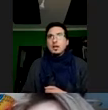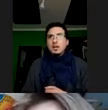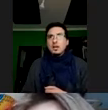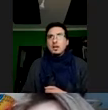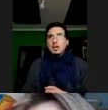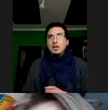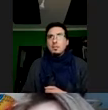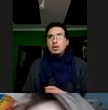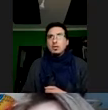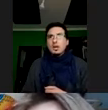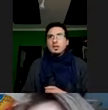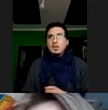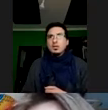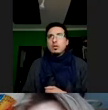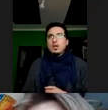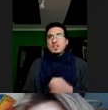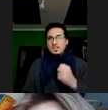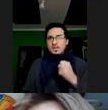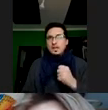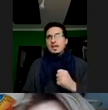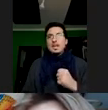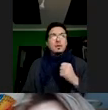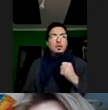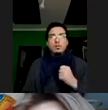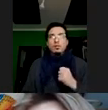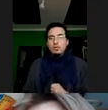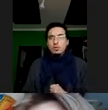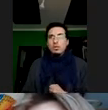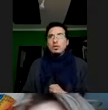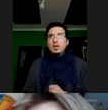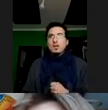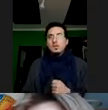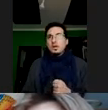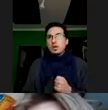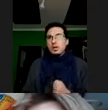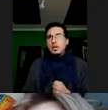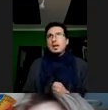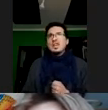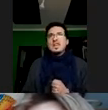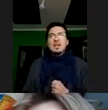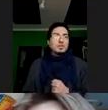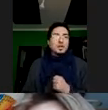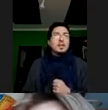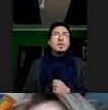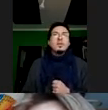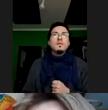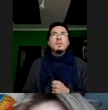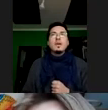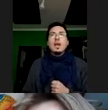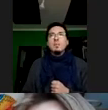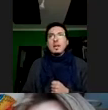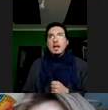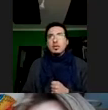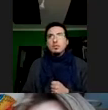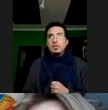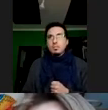inserta este perno hacia adentro, se seca, queda más duro que otro poco, se atornilla y queda pero tremendamente firme